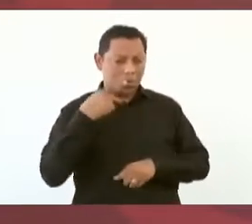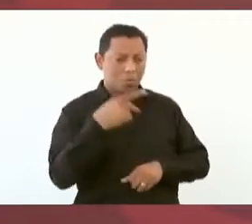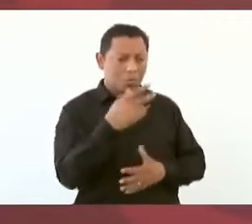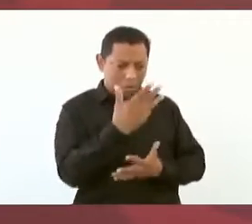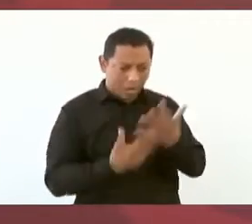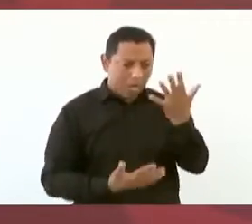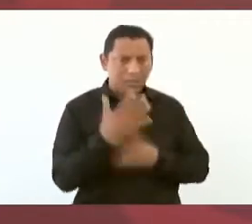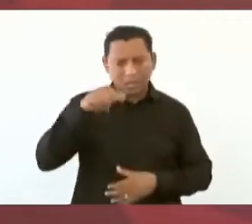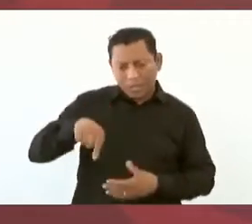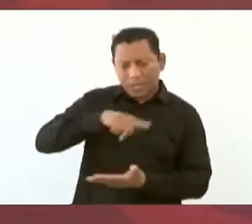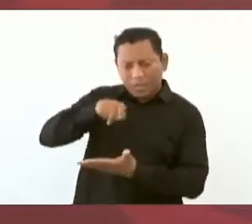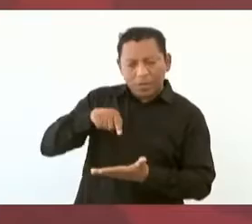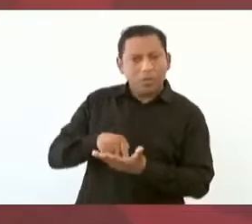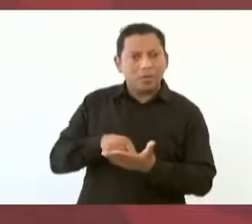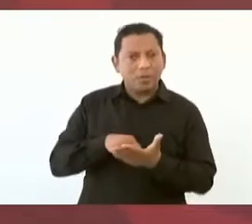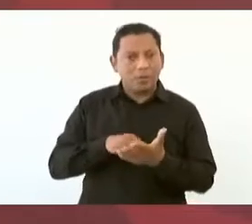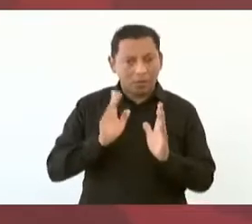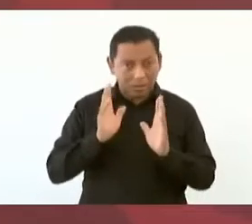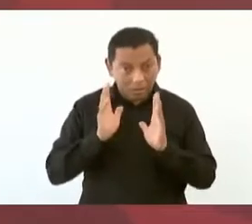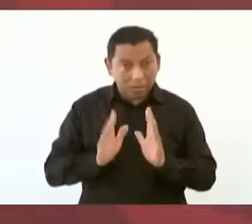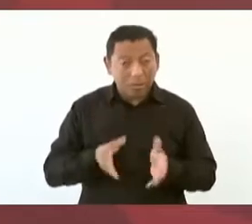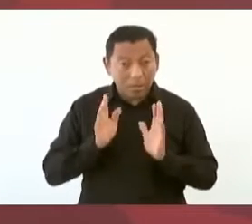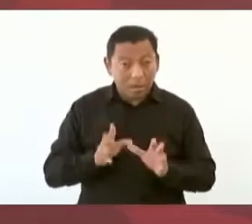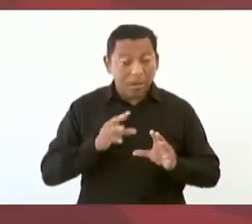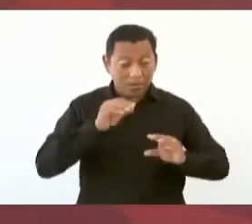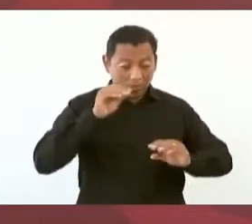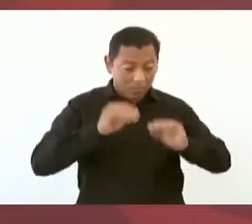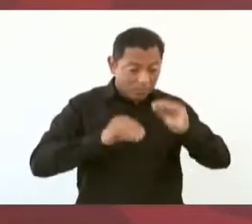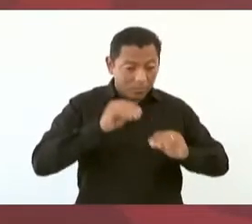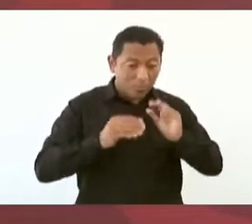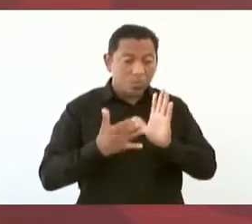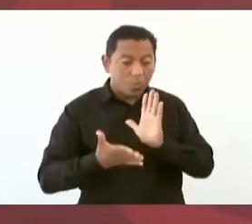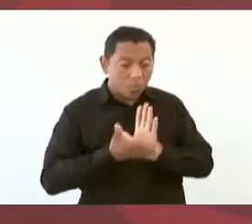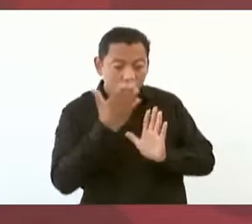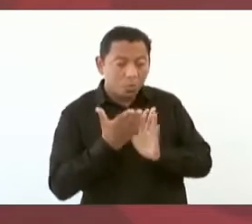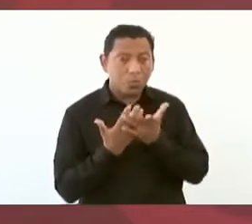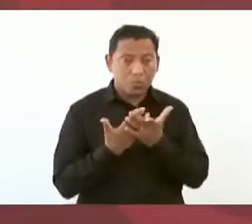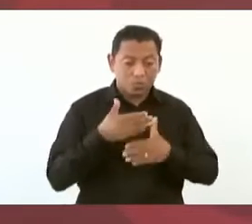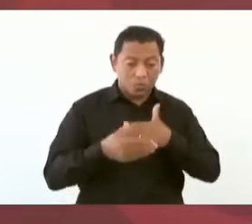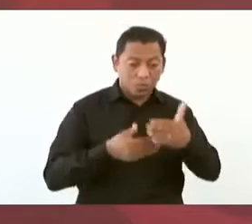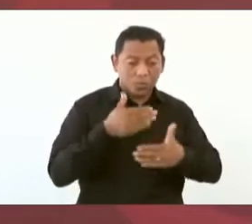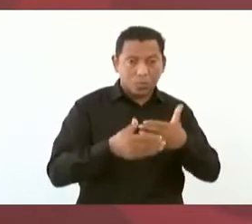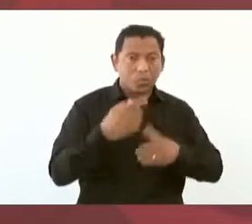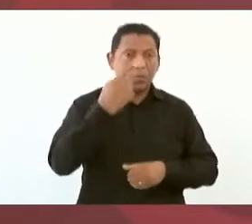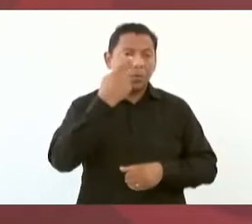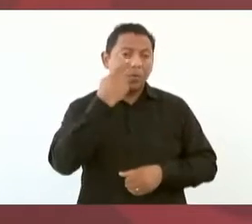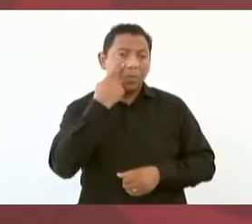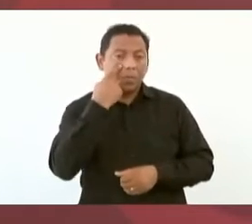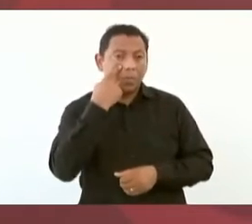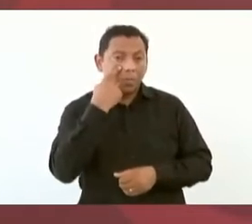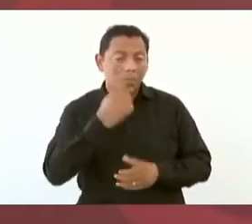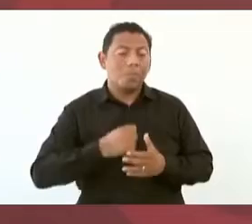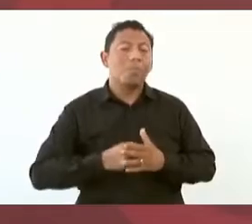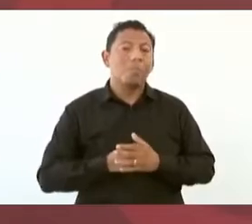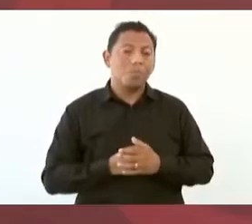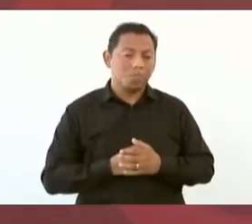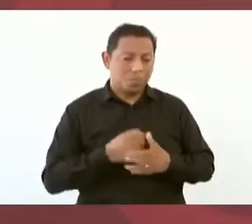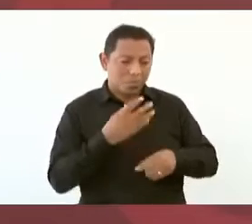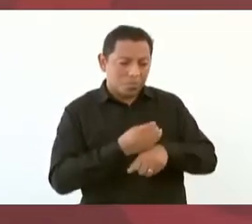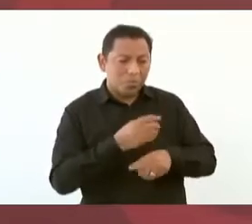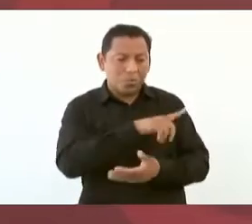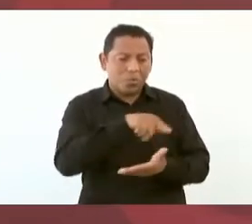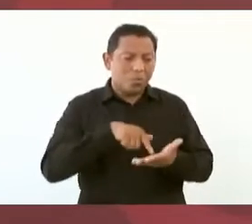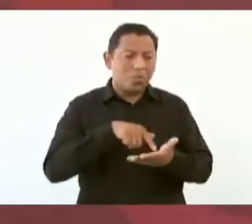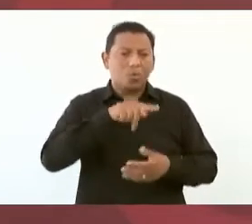refinería. Ya está en proceso de construcción una coquizadora en